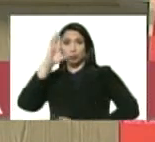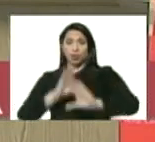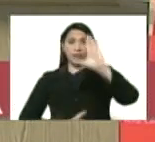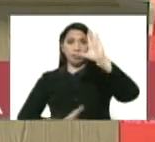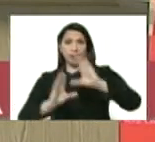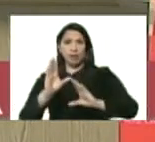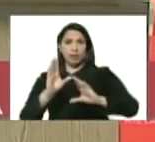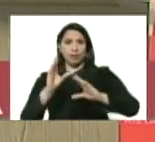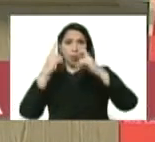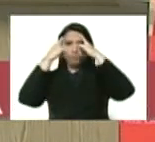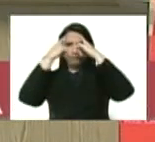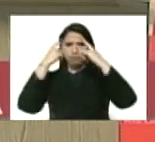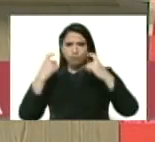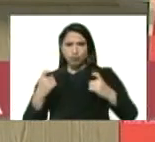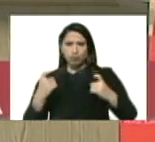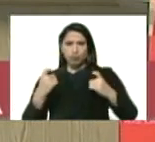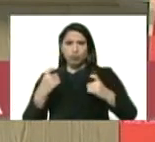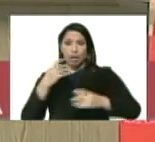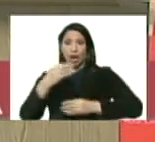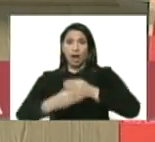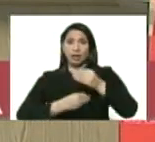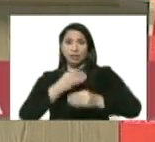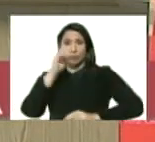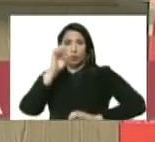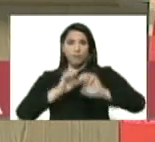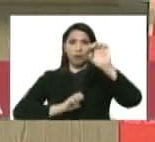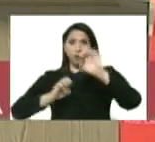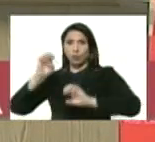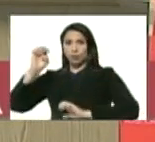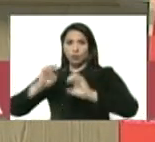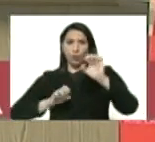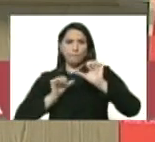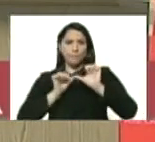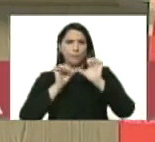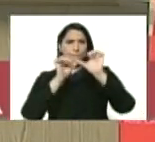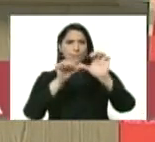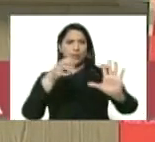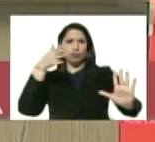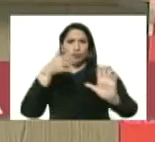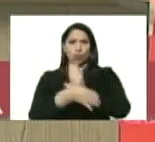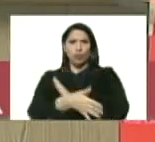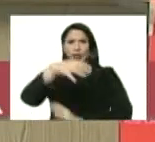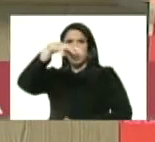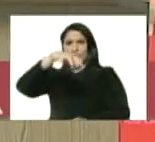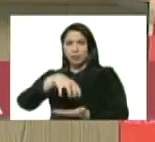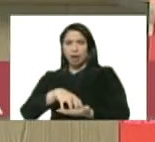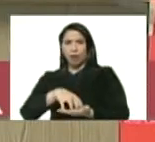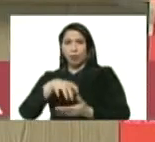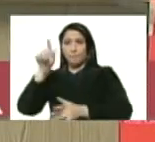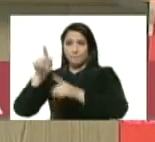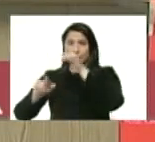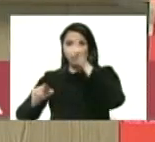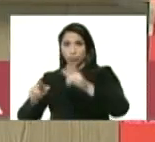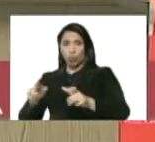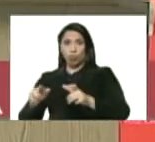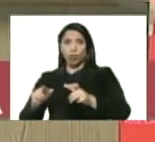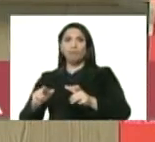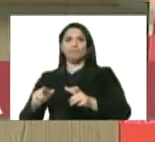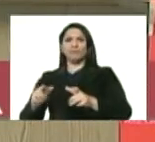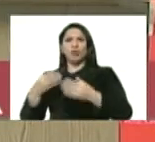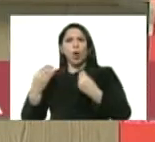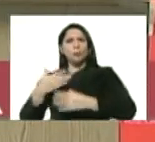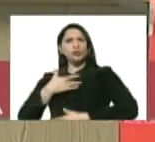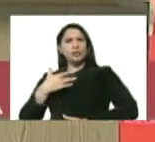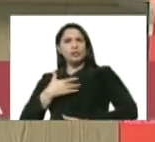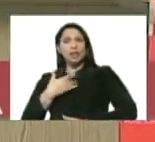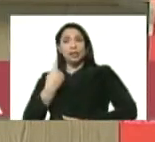de profesionales. Hacemos una evaluación permanente sobre el estado de los casos. Hoy, afortunadamente, uno